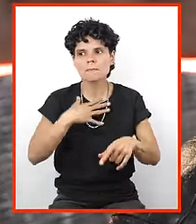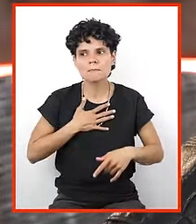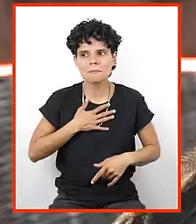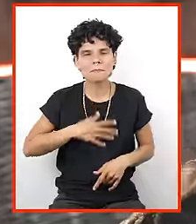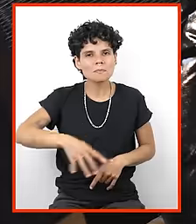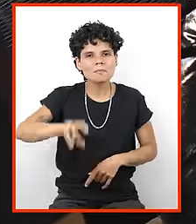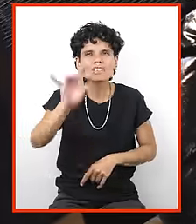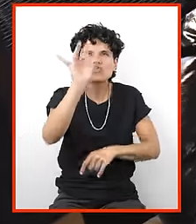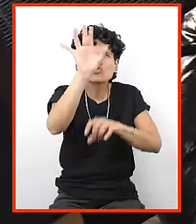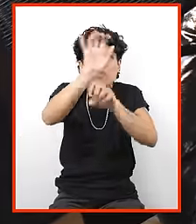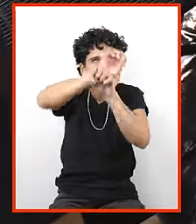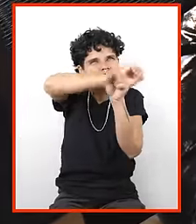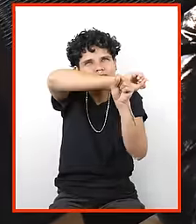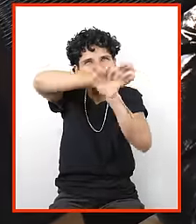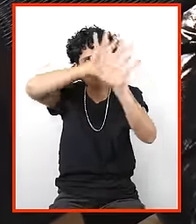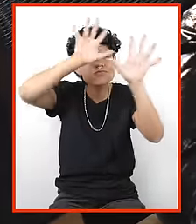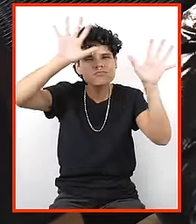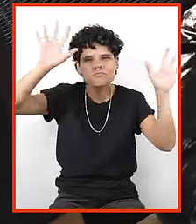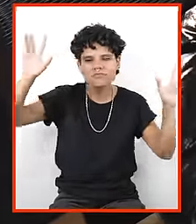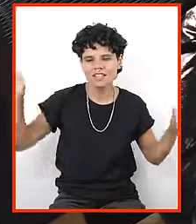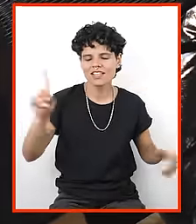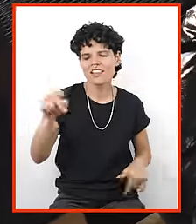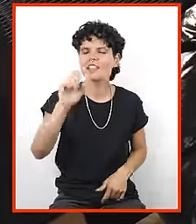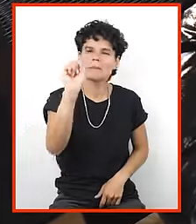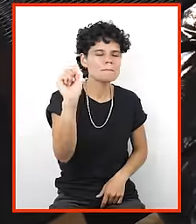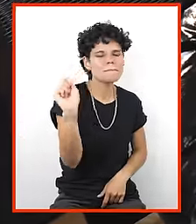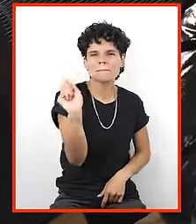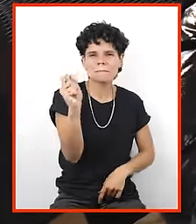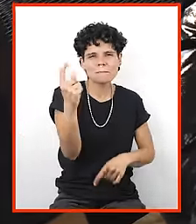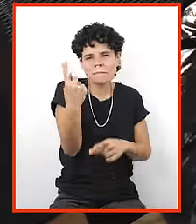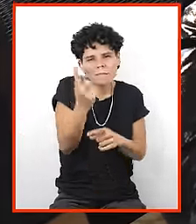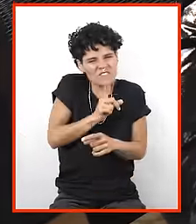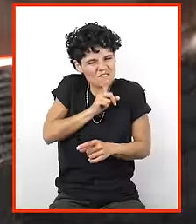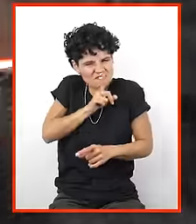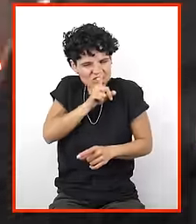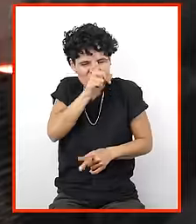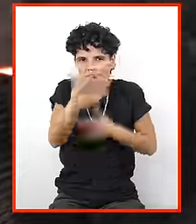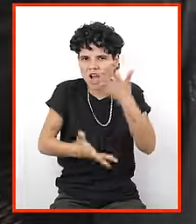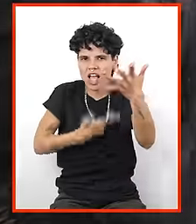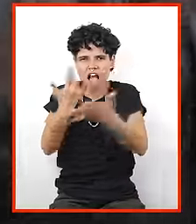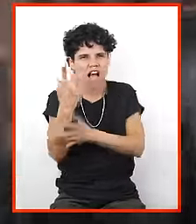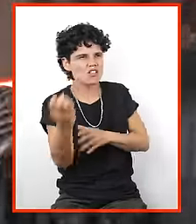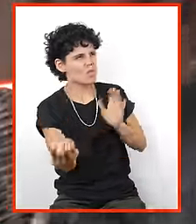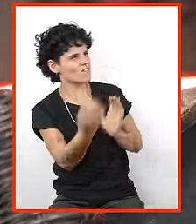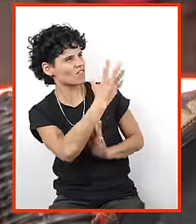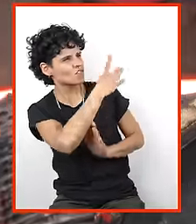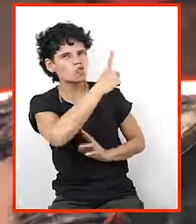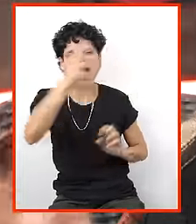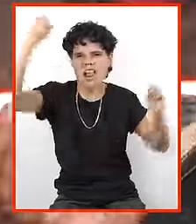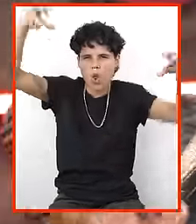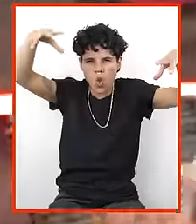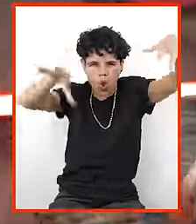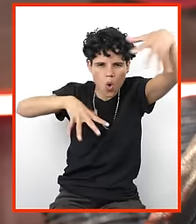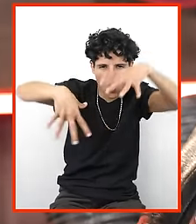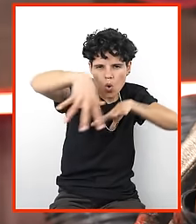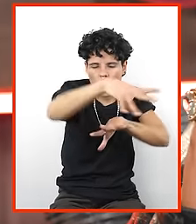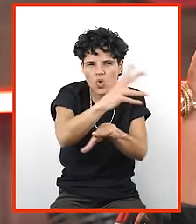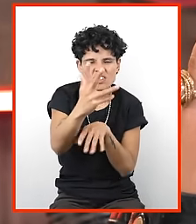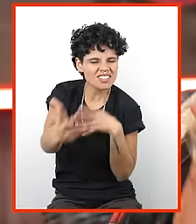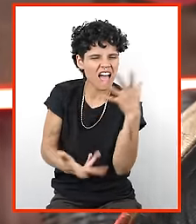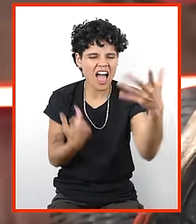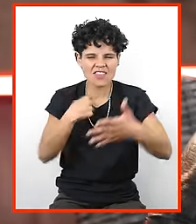así... Chao, una wea de primer nivel, baile, espectáculo, canto, música en vivo, visuales, iluminación. Todo eso a mí